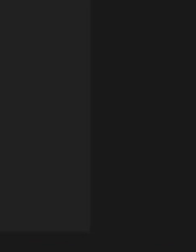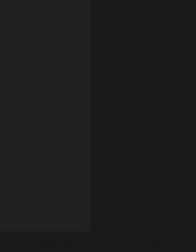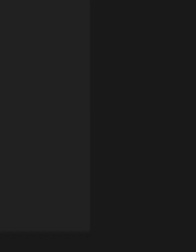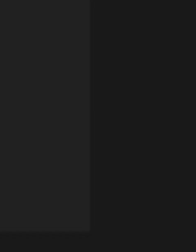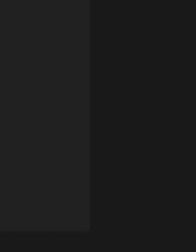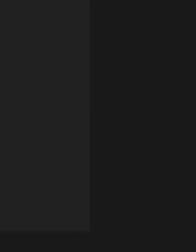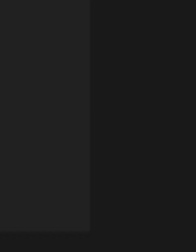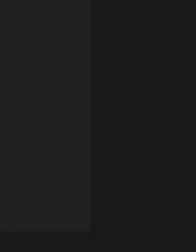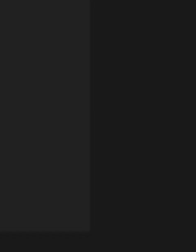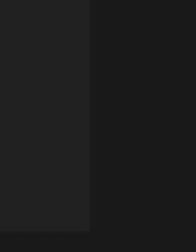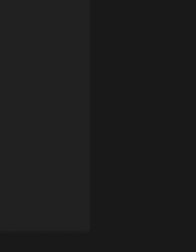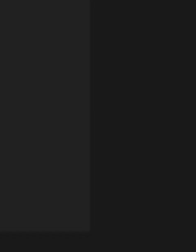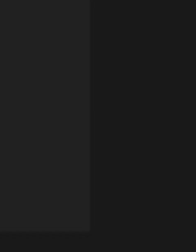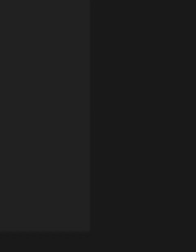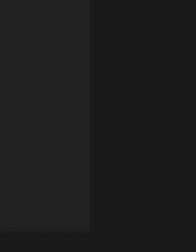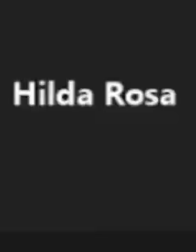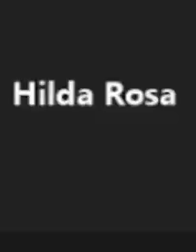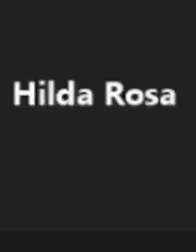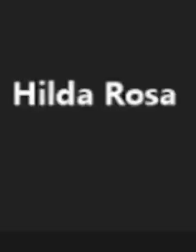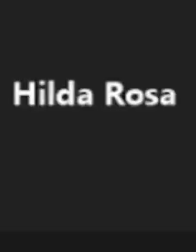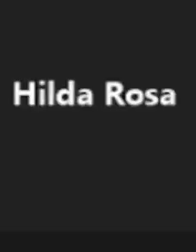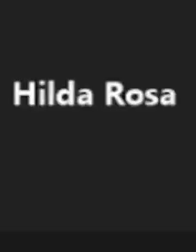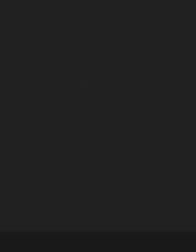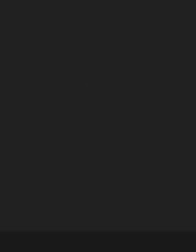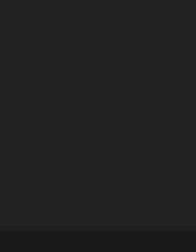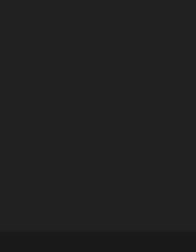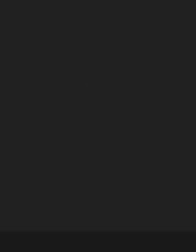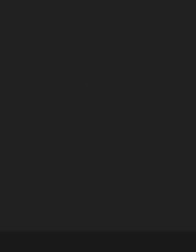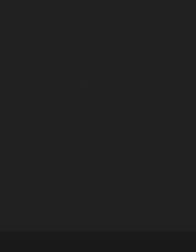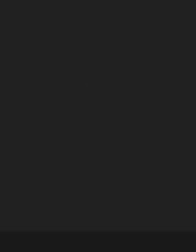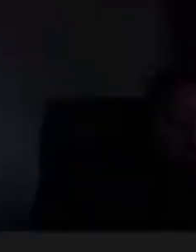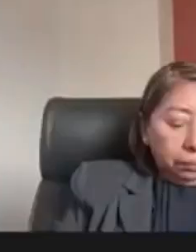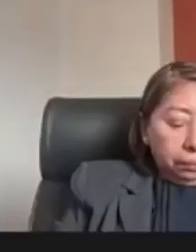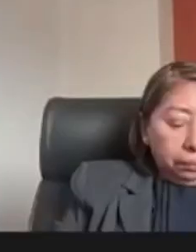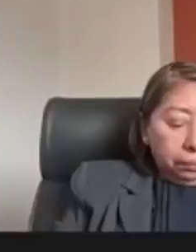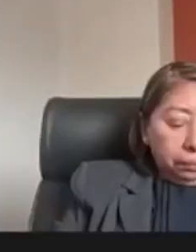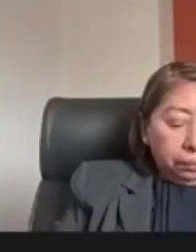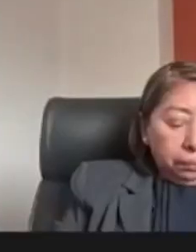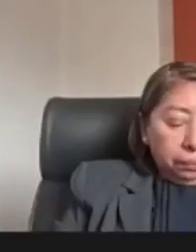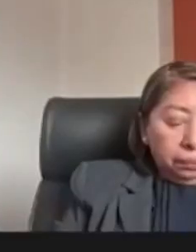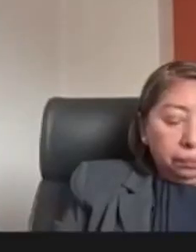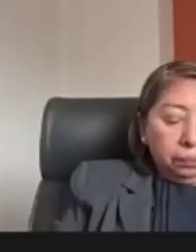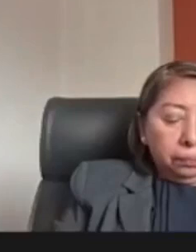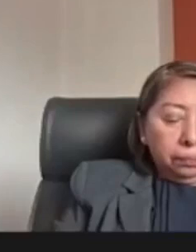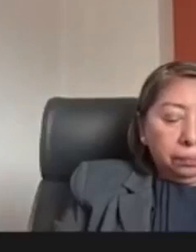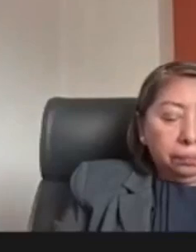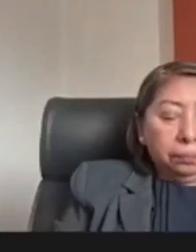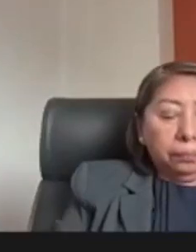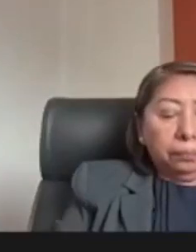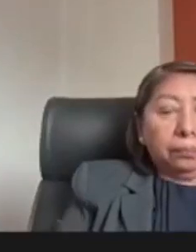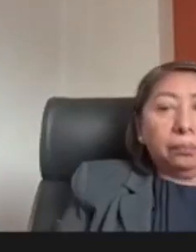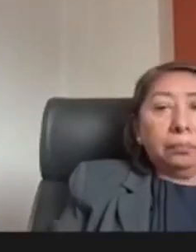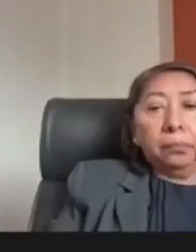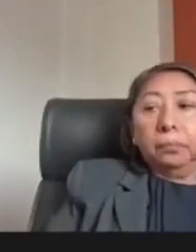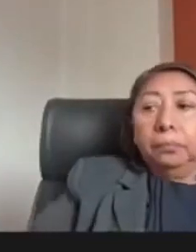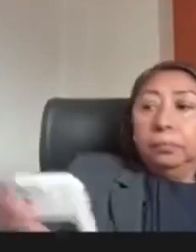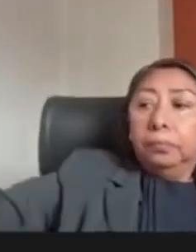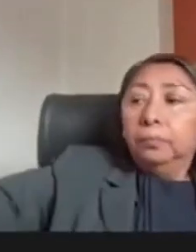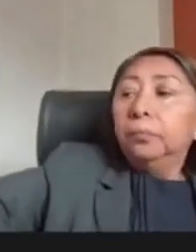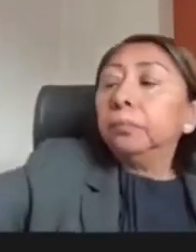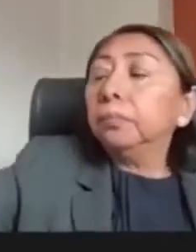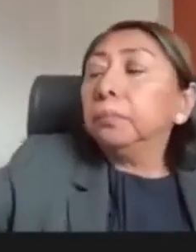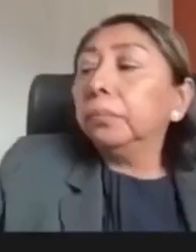artículo 1 y 17 constitucional. En resumen, compañera presidente,